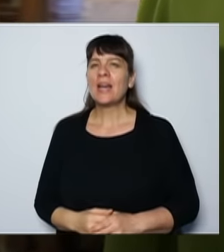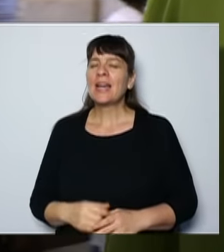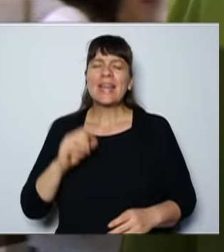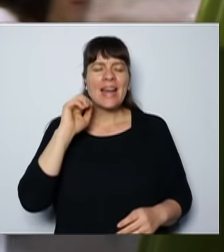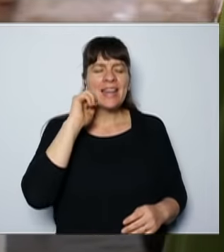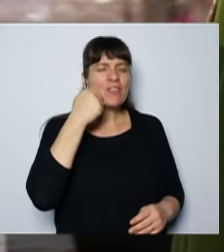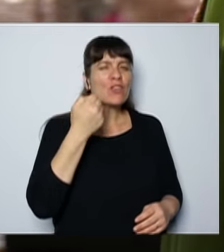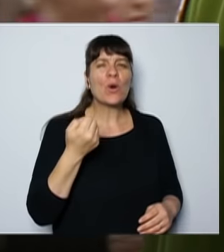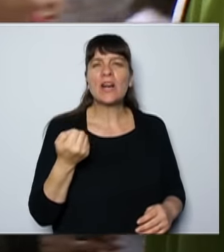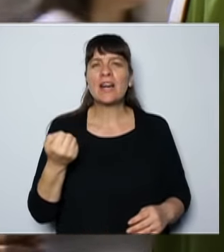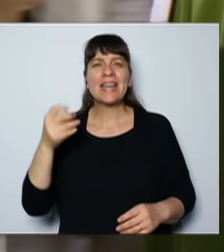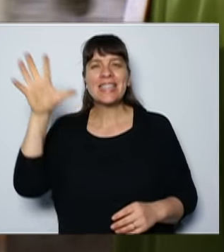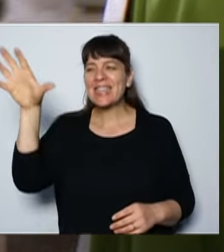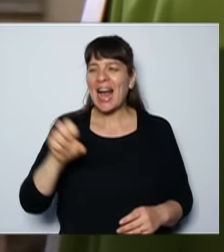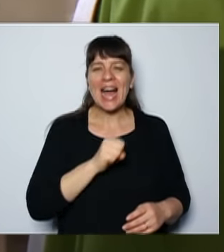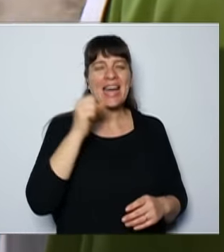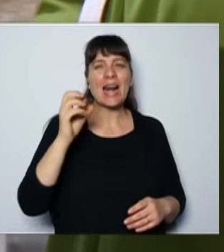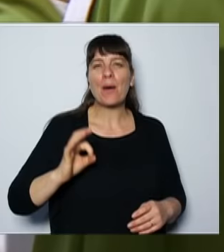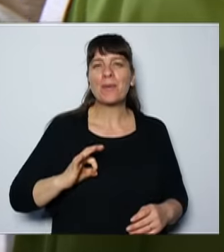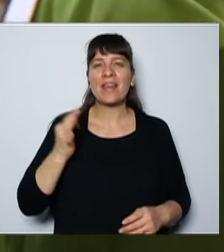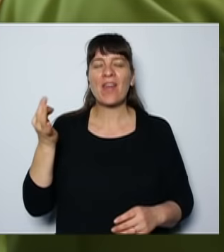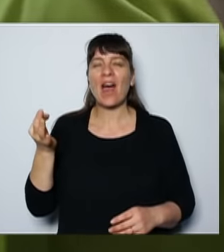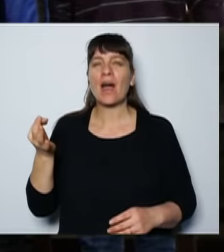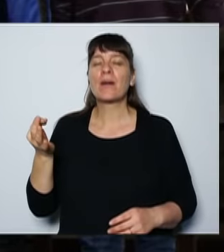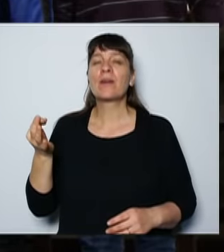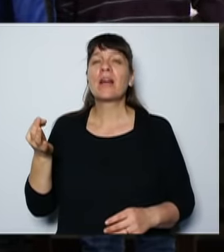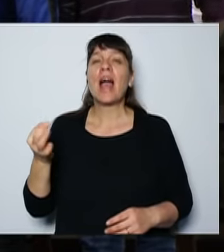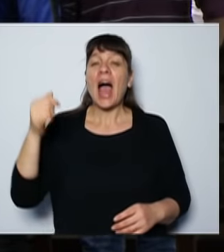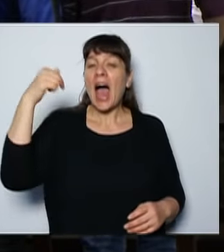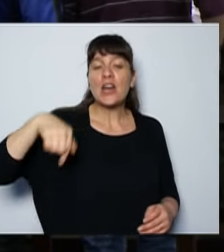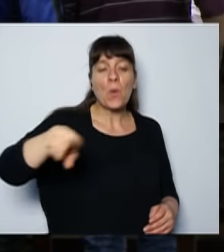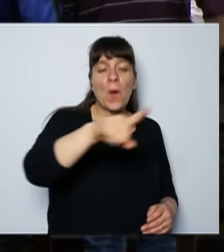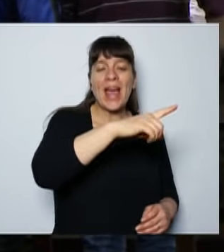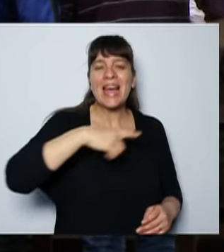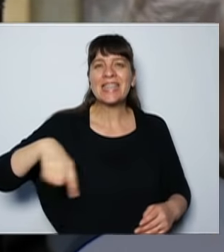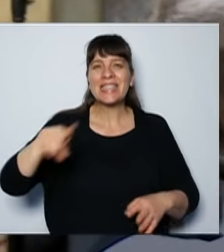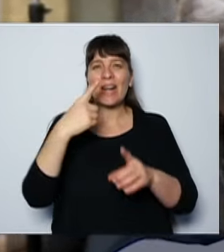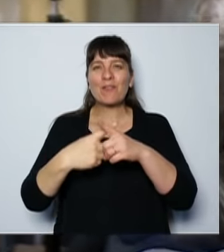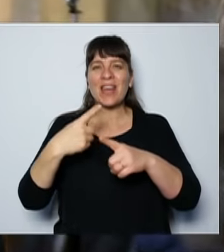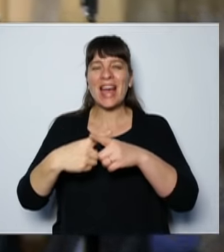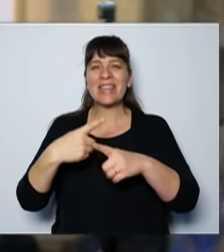Dios. Qué lindo es traer la vida a nuestra